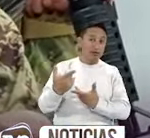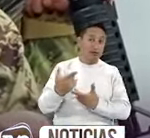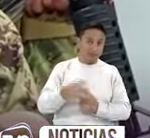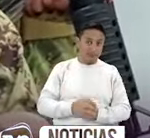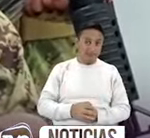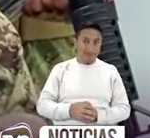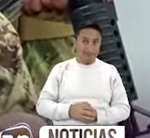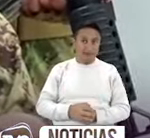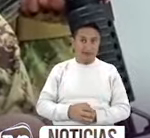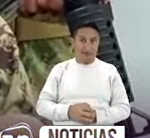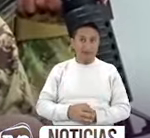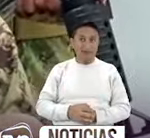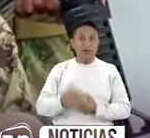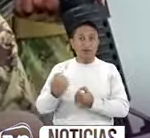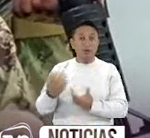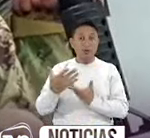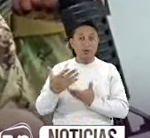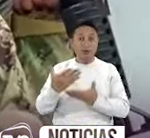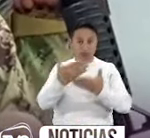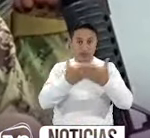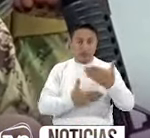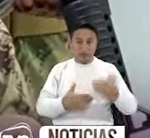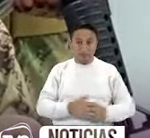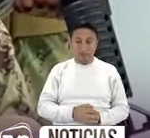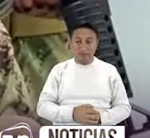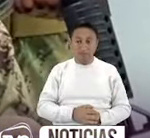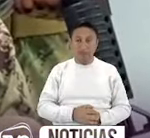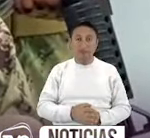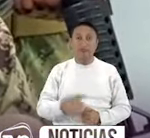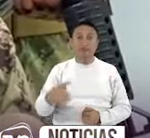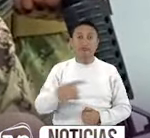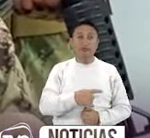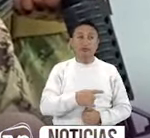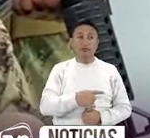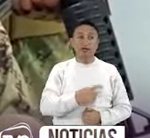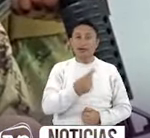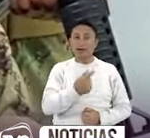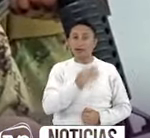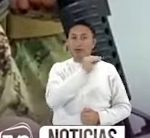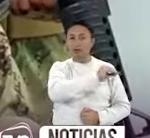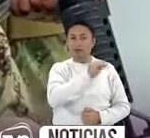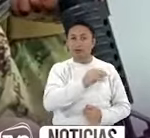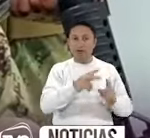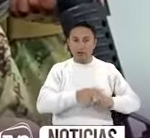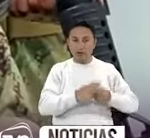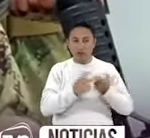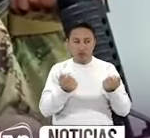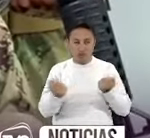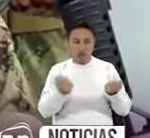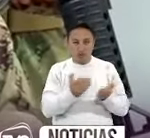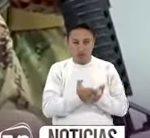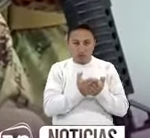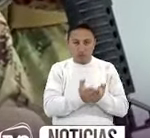Esta información, al ser recibida, se inició una operación fluvial para la captura de esta embarcación. Otro golpe